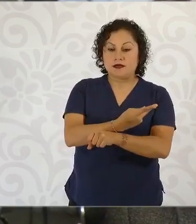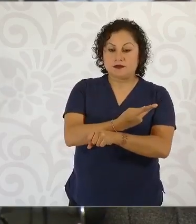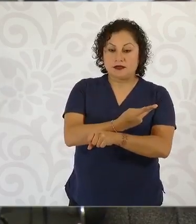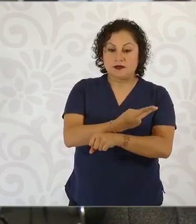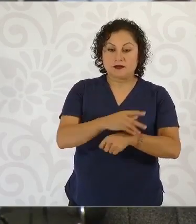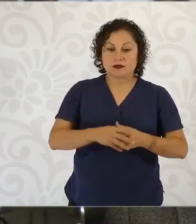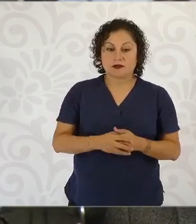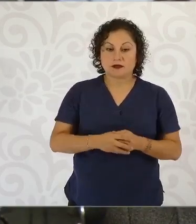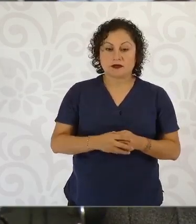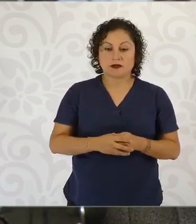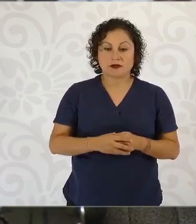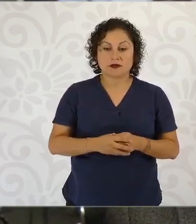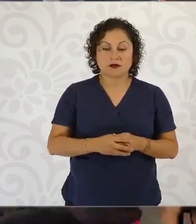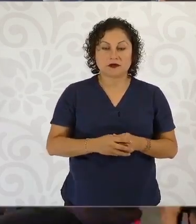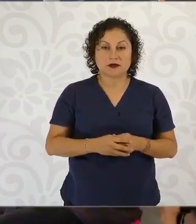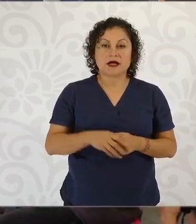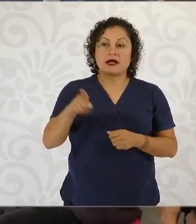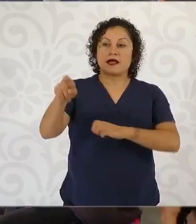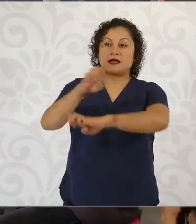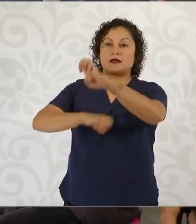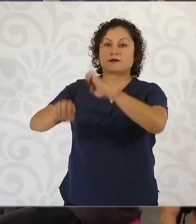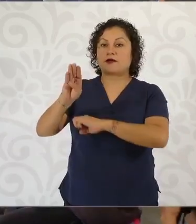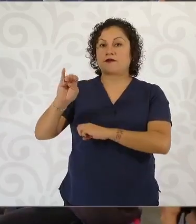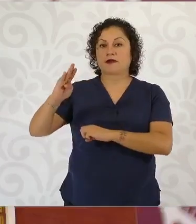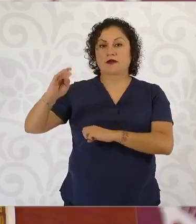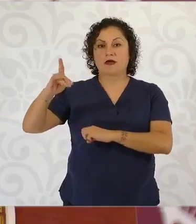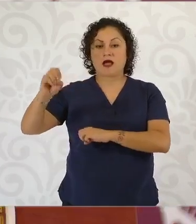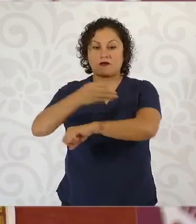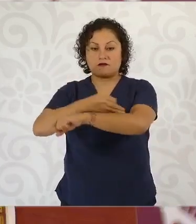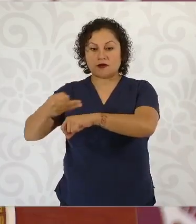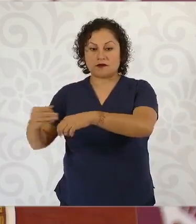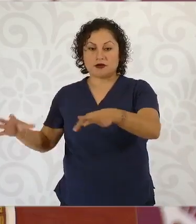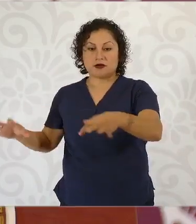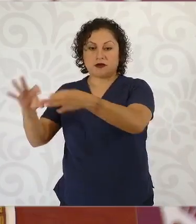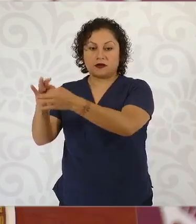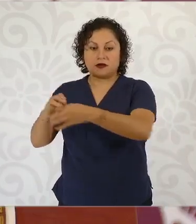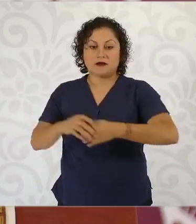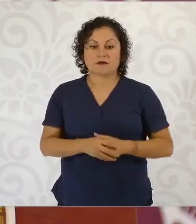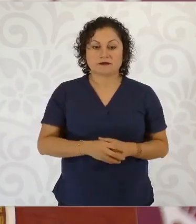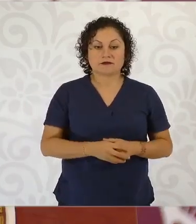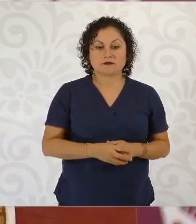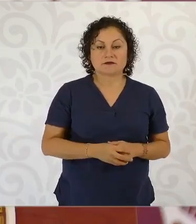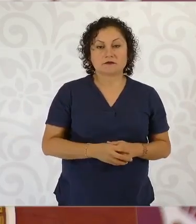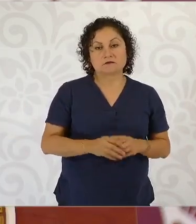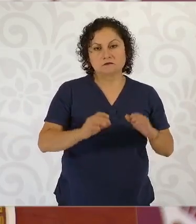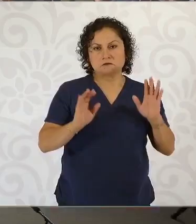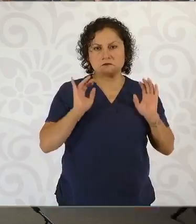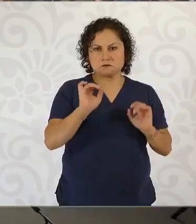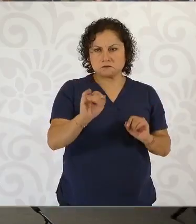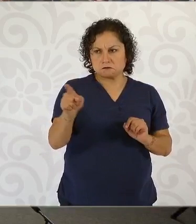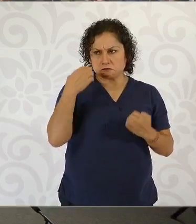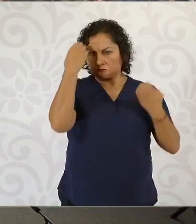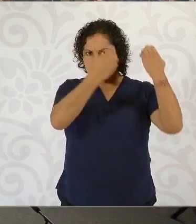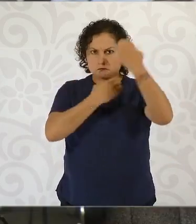de Fernando Bilbao, No tengo tuvieran estos la contratos? información sobre esto y se revisa. No hay problema en revisarlo. ¿Qué opinión